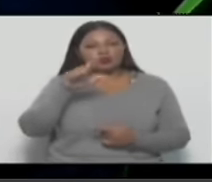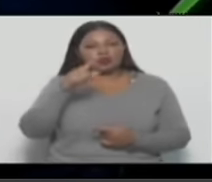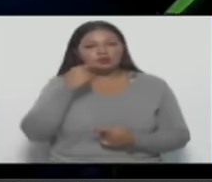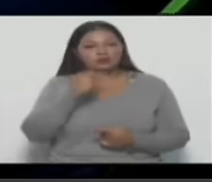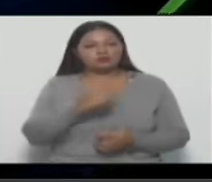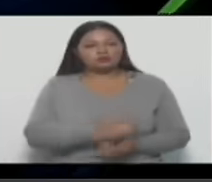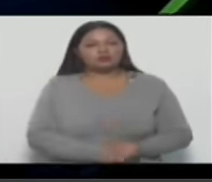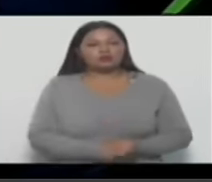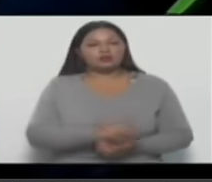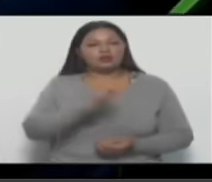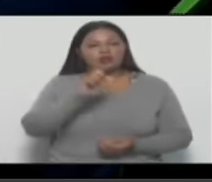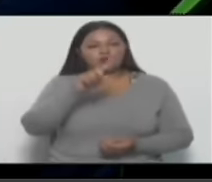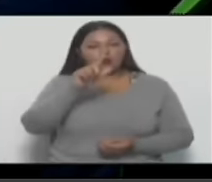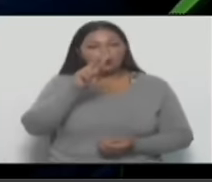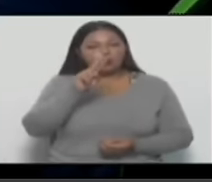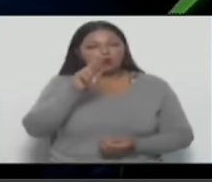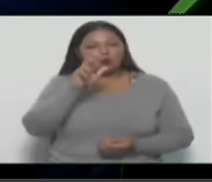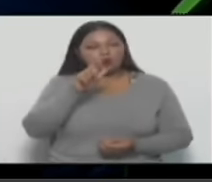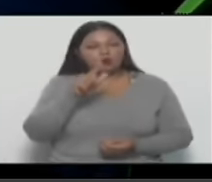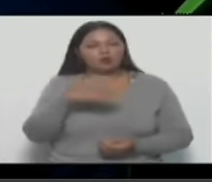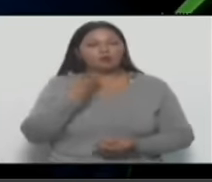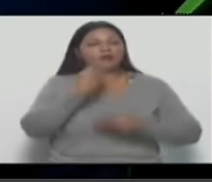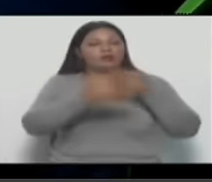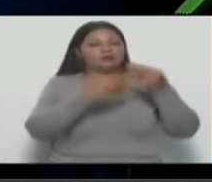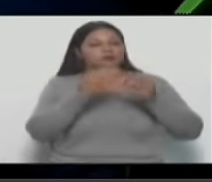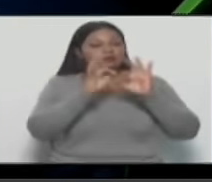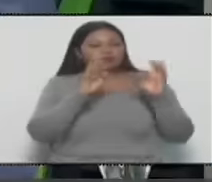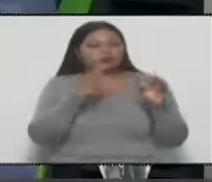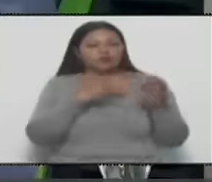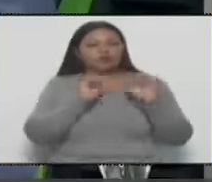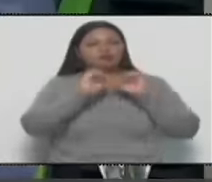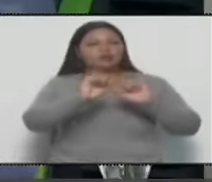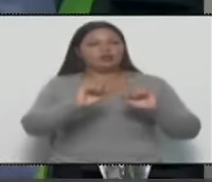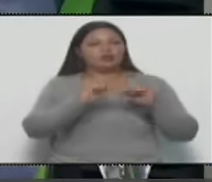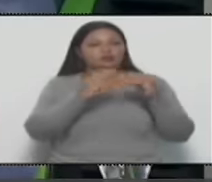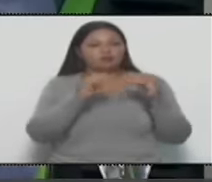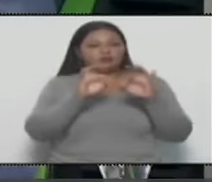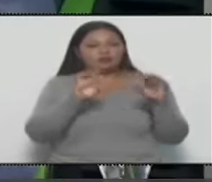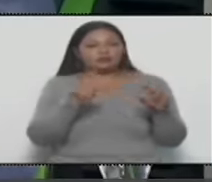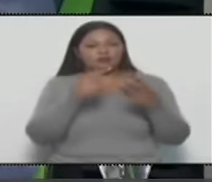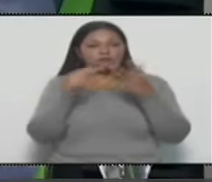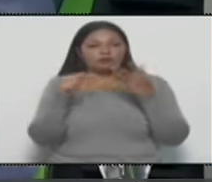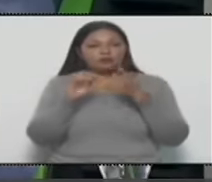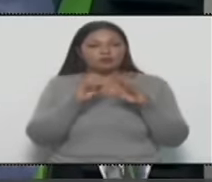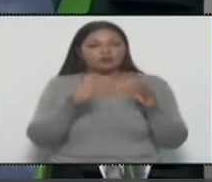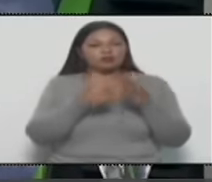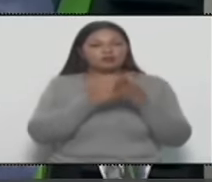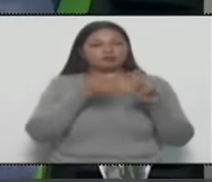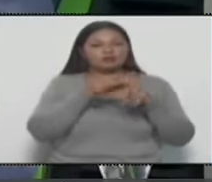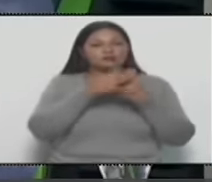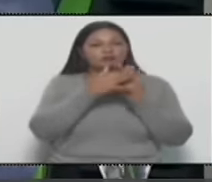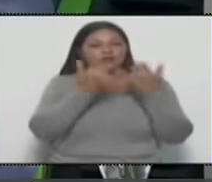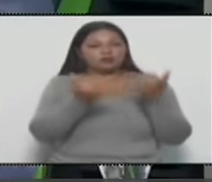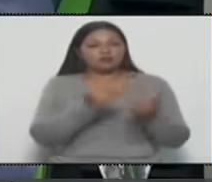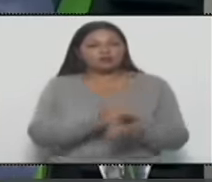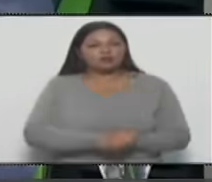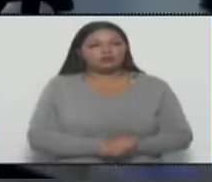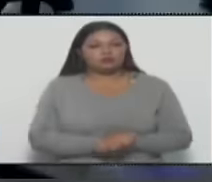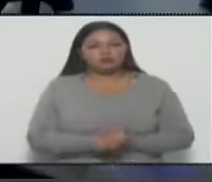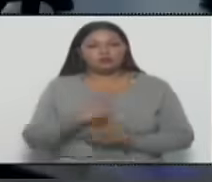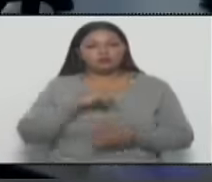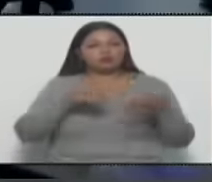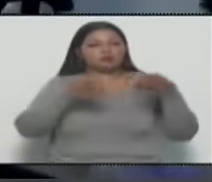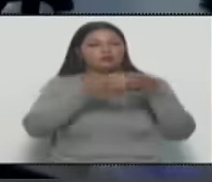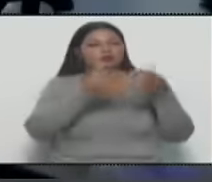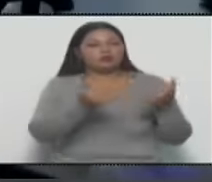señor Raúl Hernández, viceministro, ¿qué se puede hacer para evitar este tipo de ataques o ciberataques a las